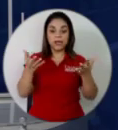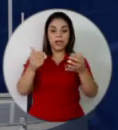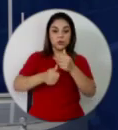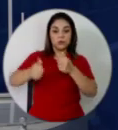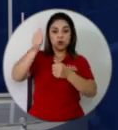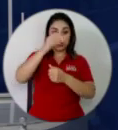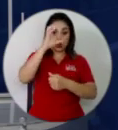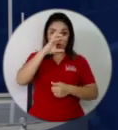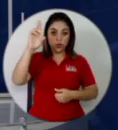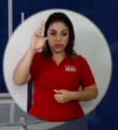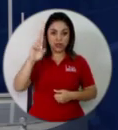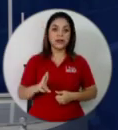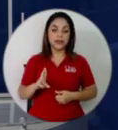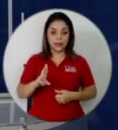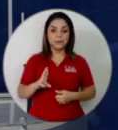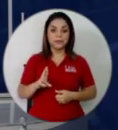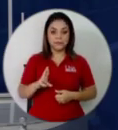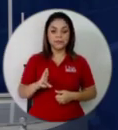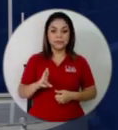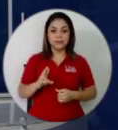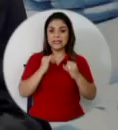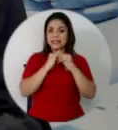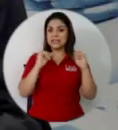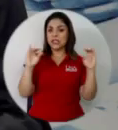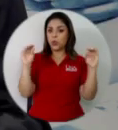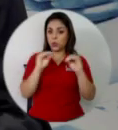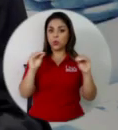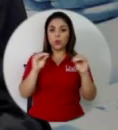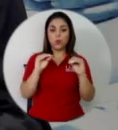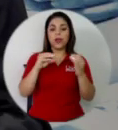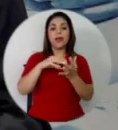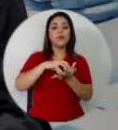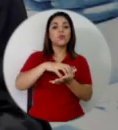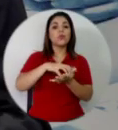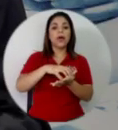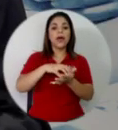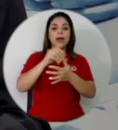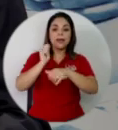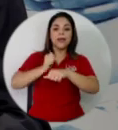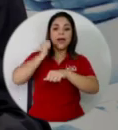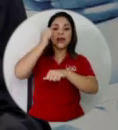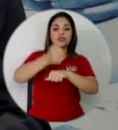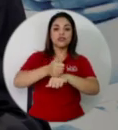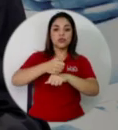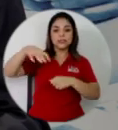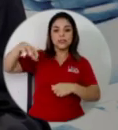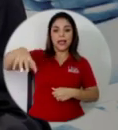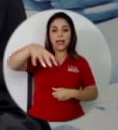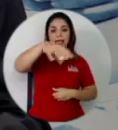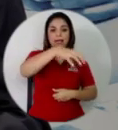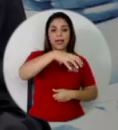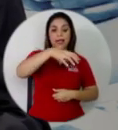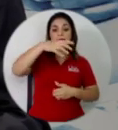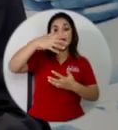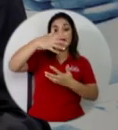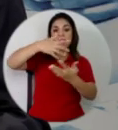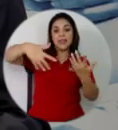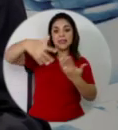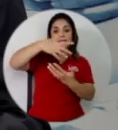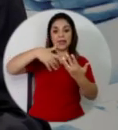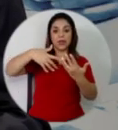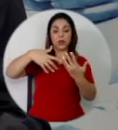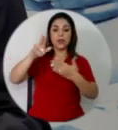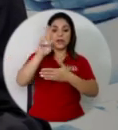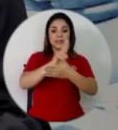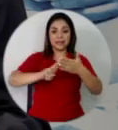pública superior en Costa Rica. Sin ninguna duda, la creación de la sede interuniversitaria con